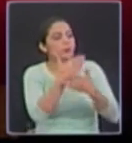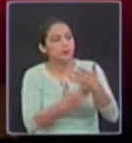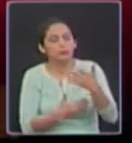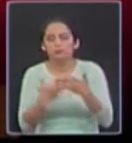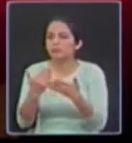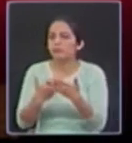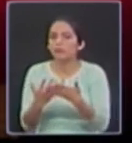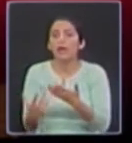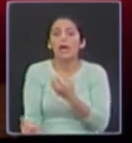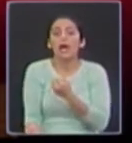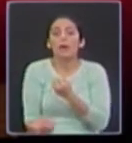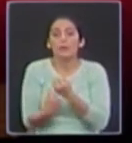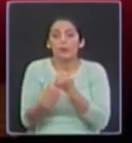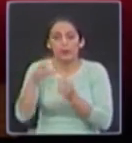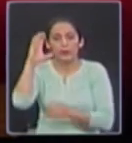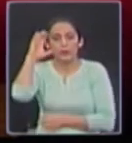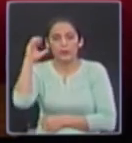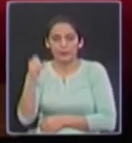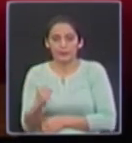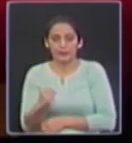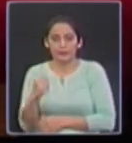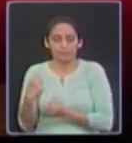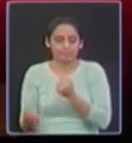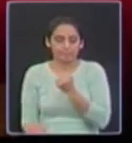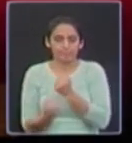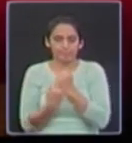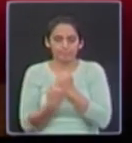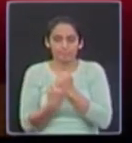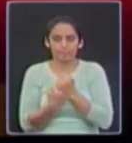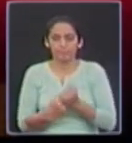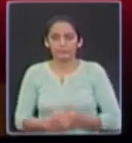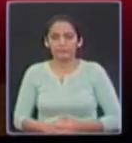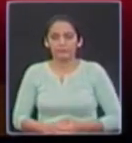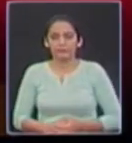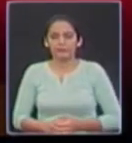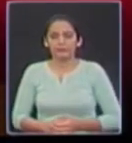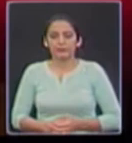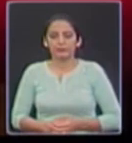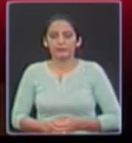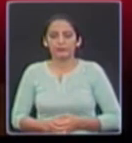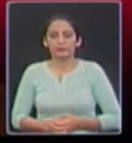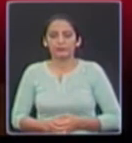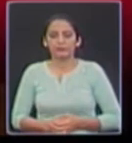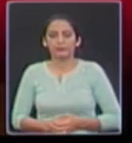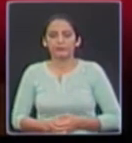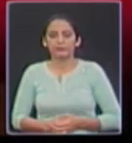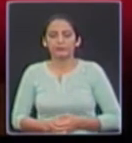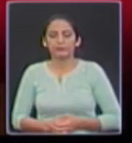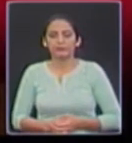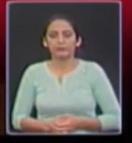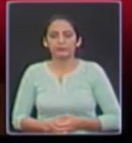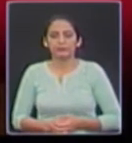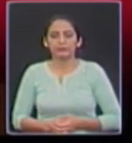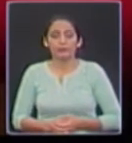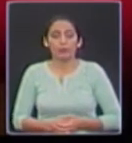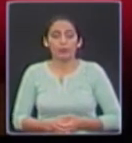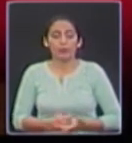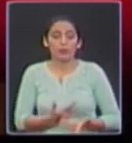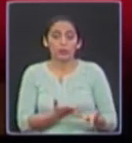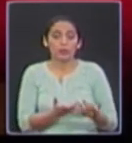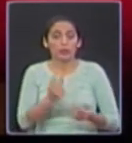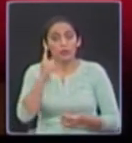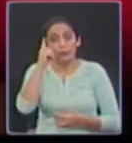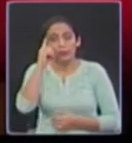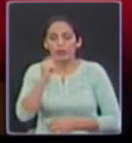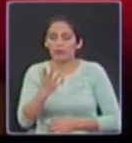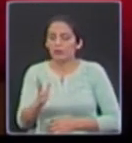problemas de Cuenca y la SUAY. ¿Cuán importante es que gane determinada tendencia, que gane una